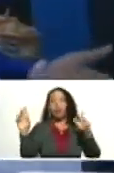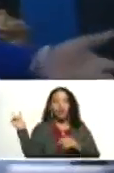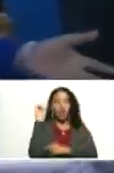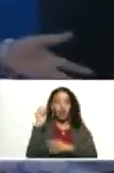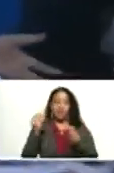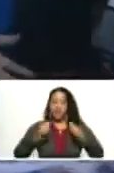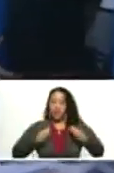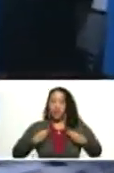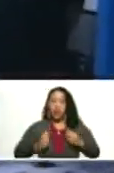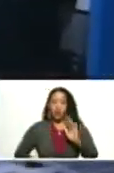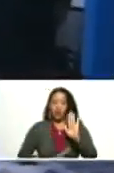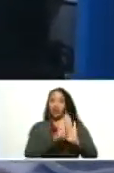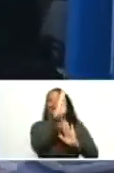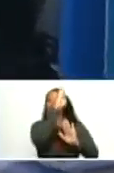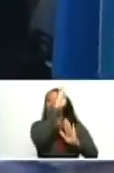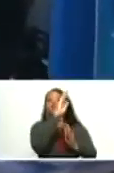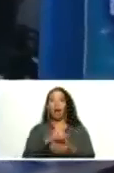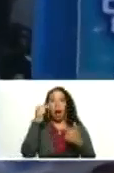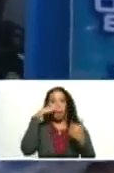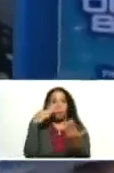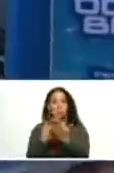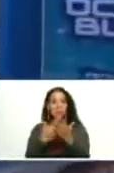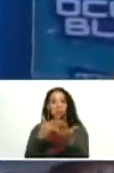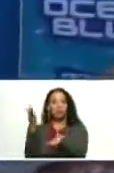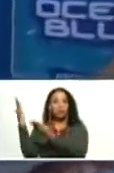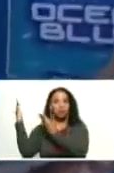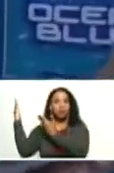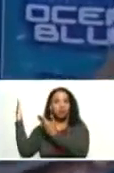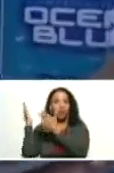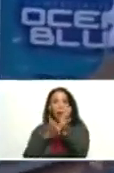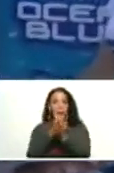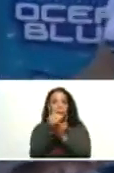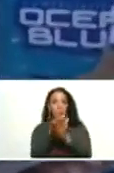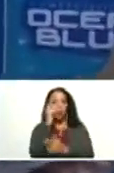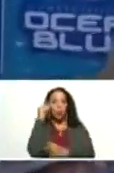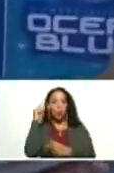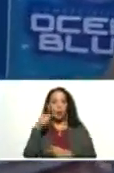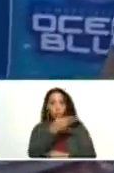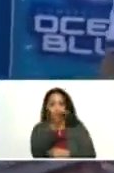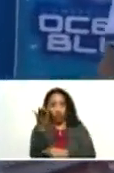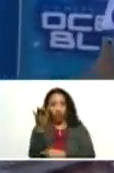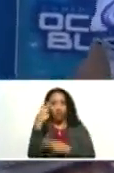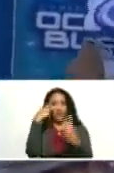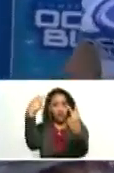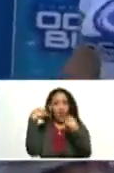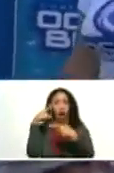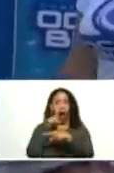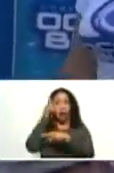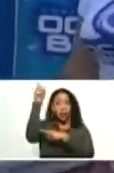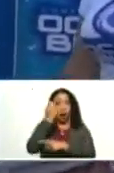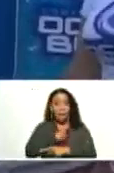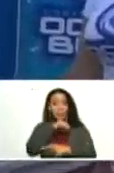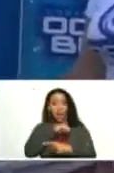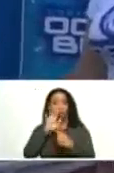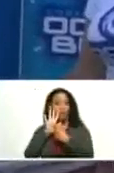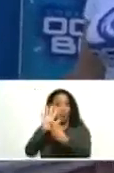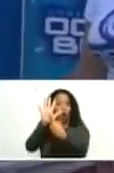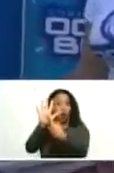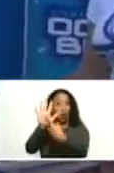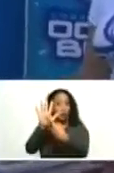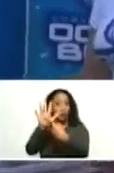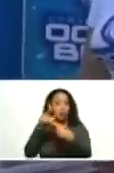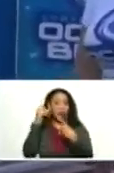vive. Aquí está. Emprendedores y emprendedoras. Para que les arda allá en el país de España. Para que les